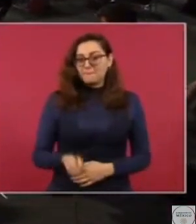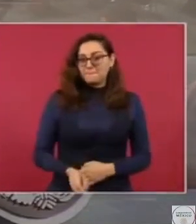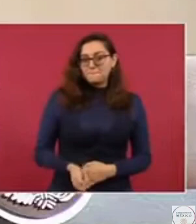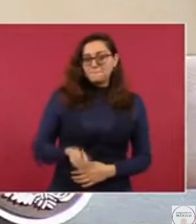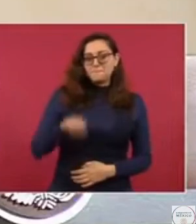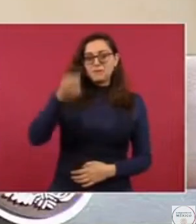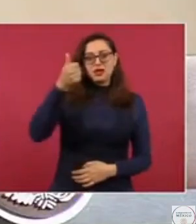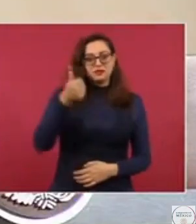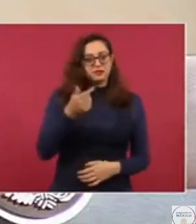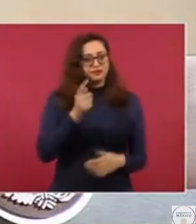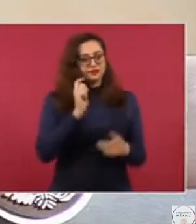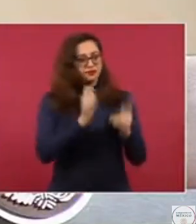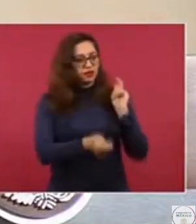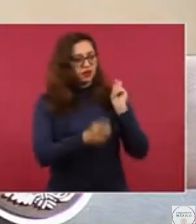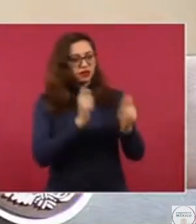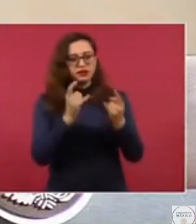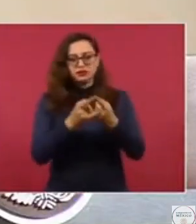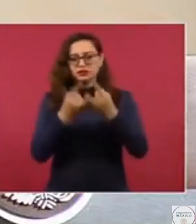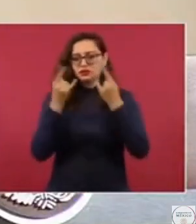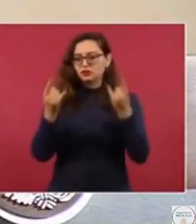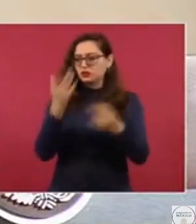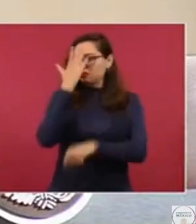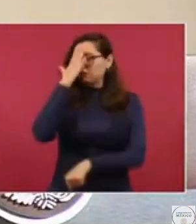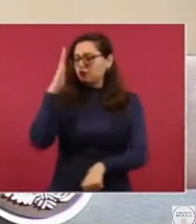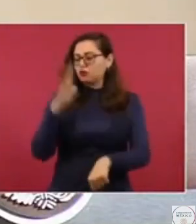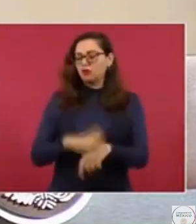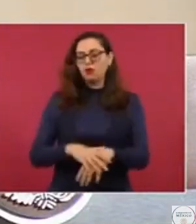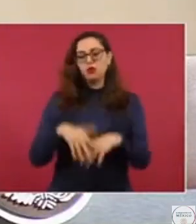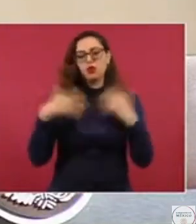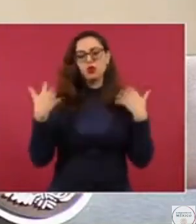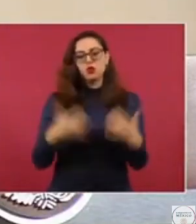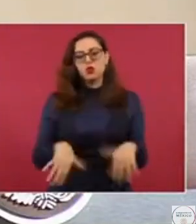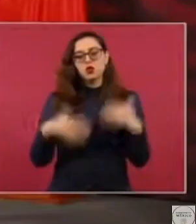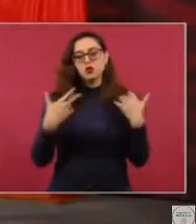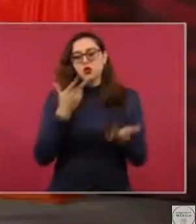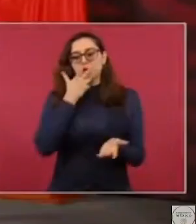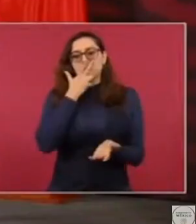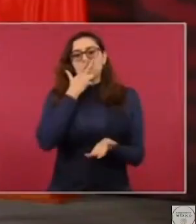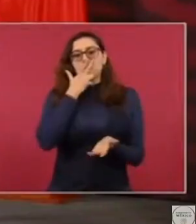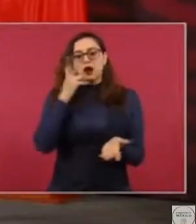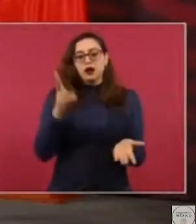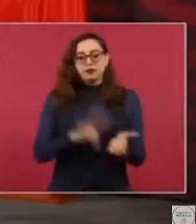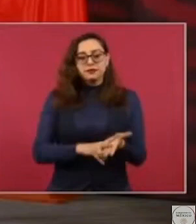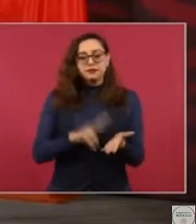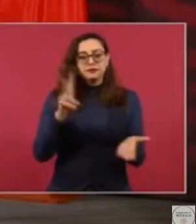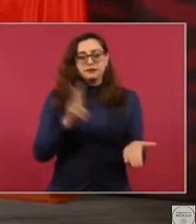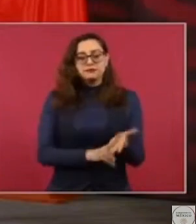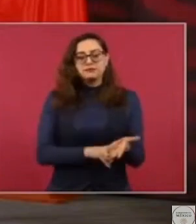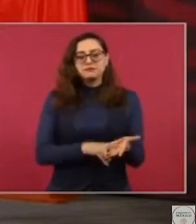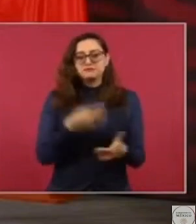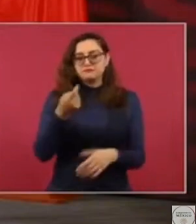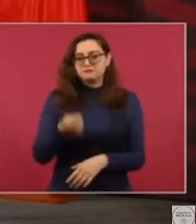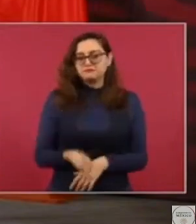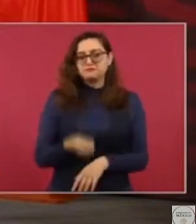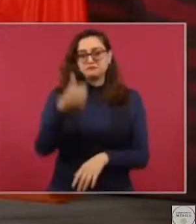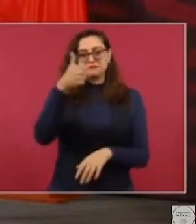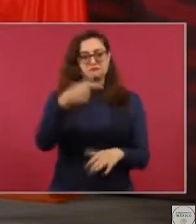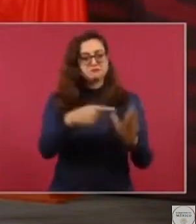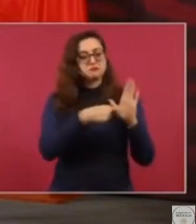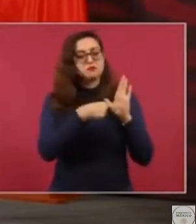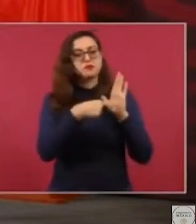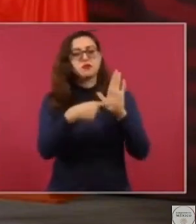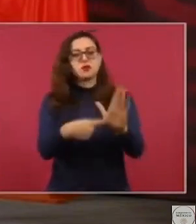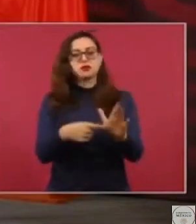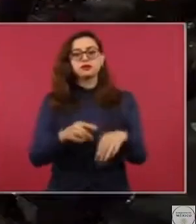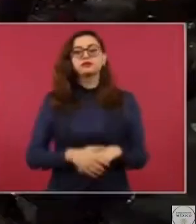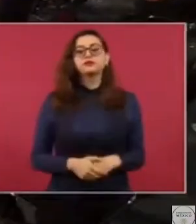y la conservación de este patrimonio en toda la historia de nuestro país con estas dimensiones. A